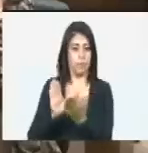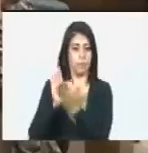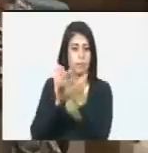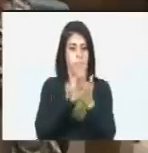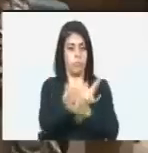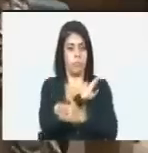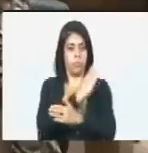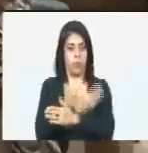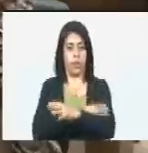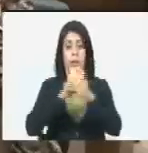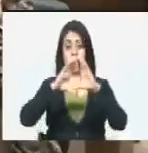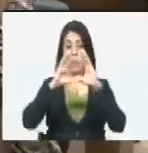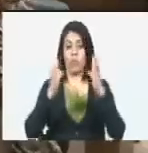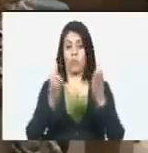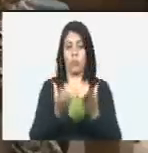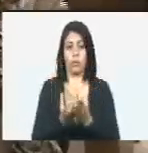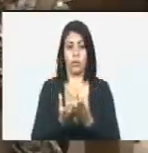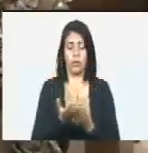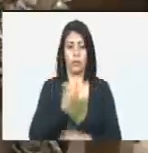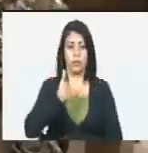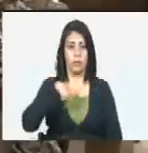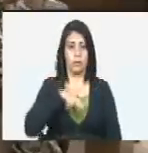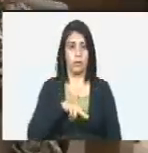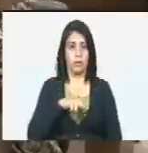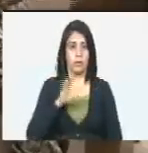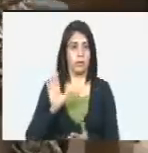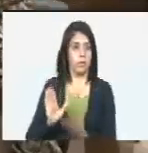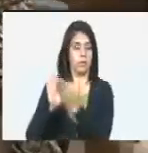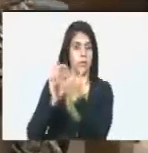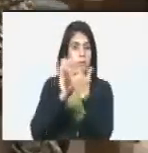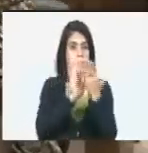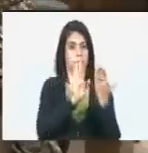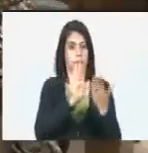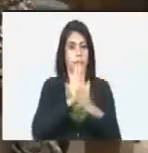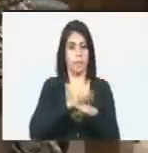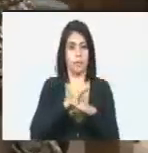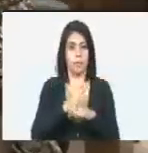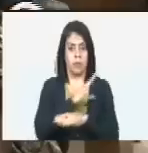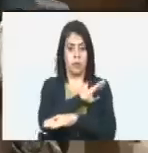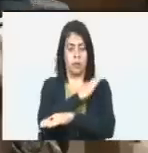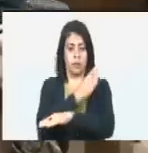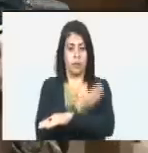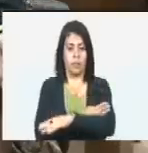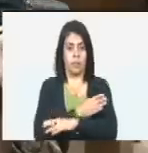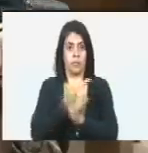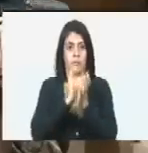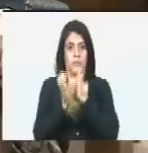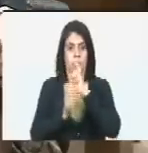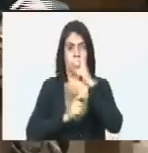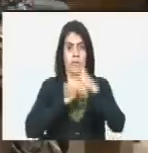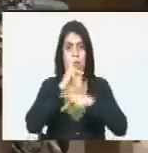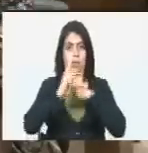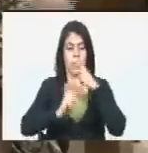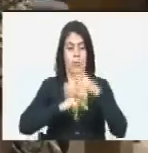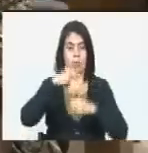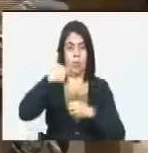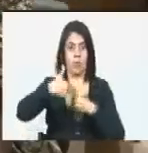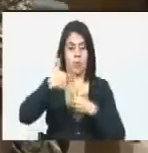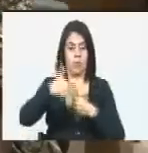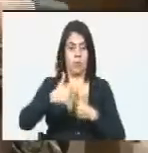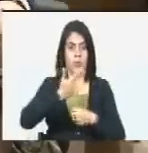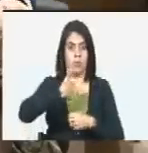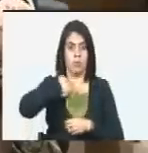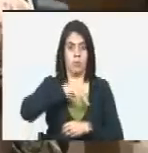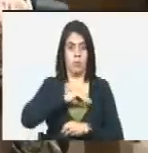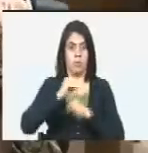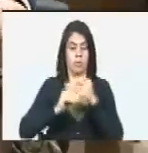mundiales. Nosotros estamos enfrentando al poder geopolítico petrolero. Nosotros